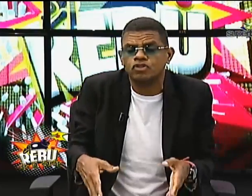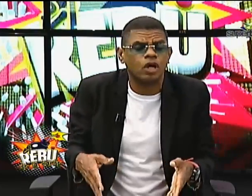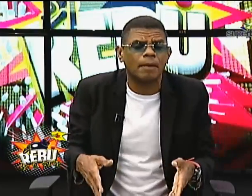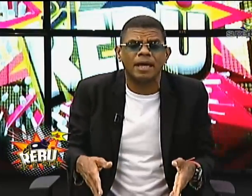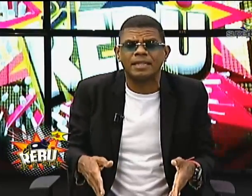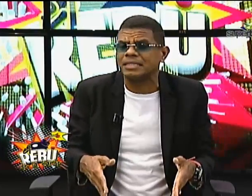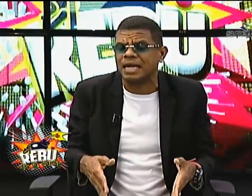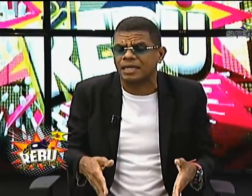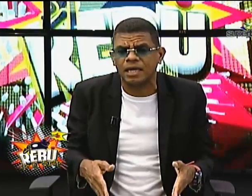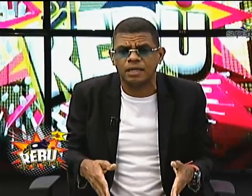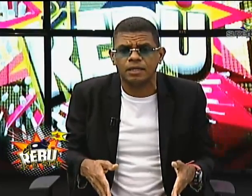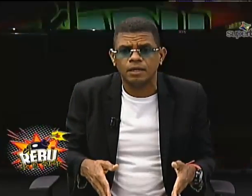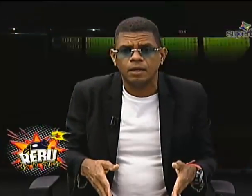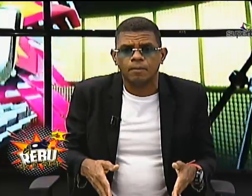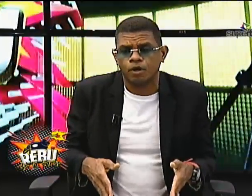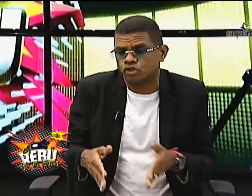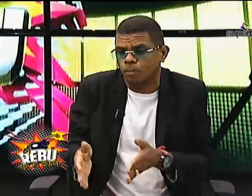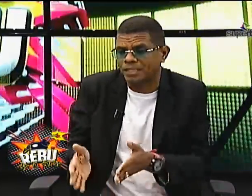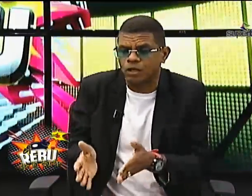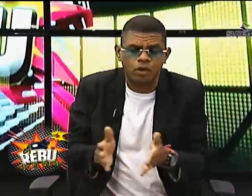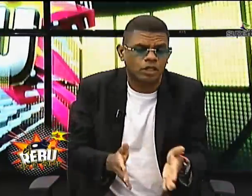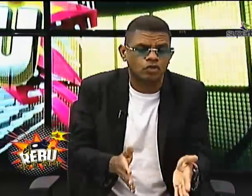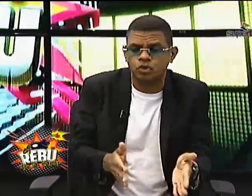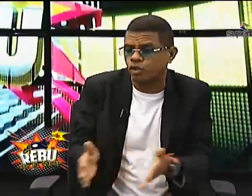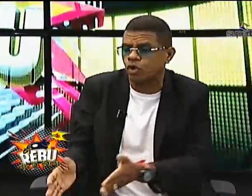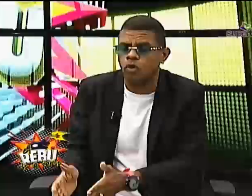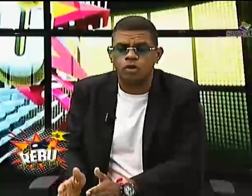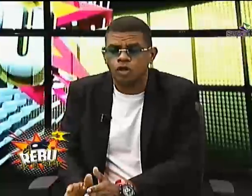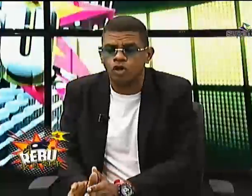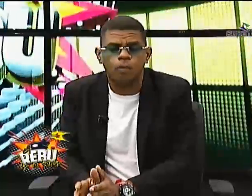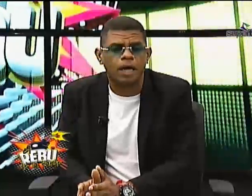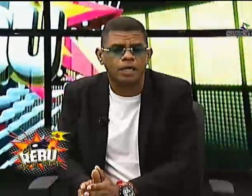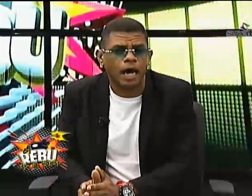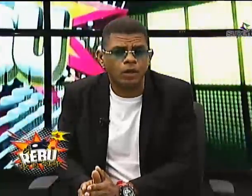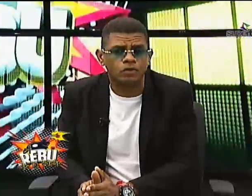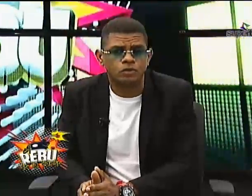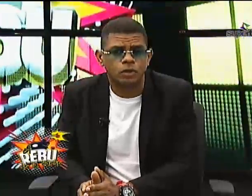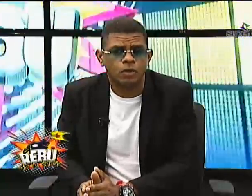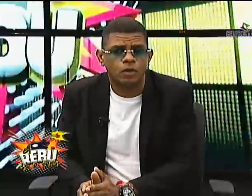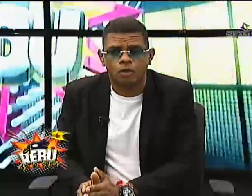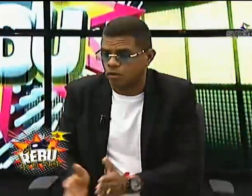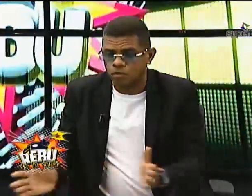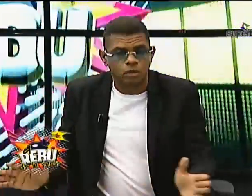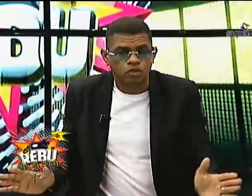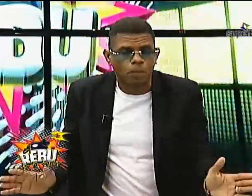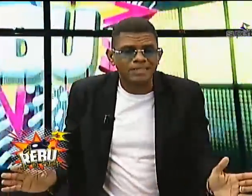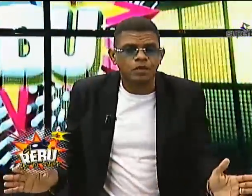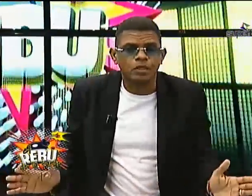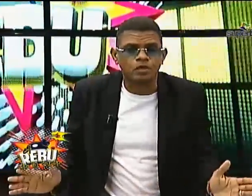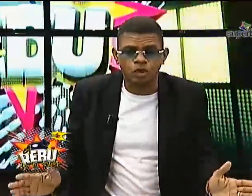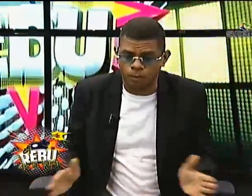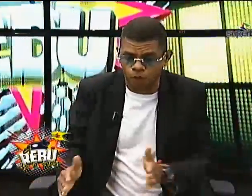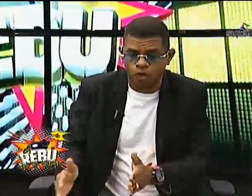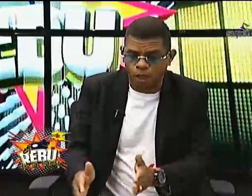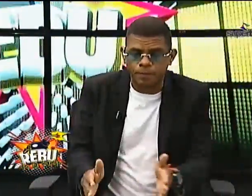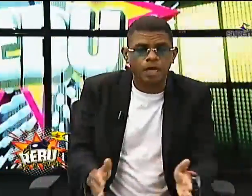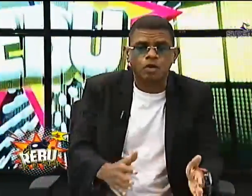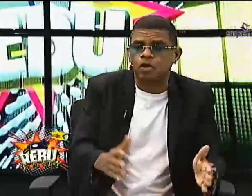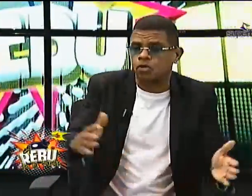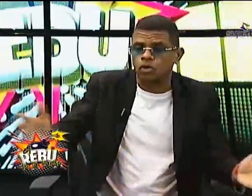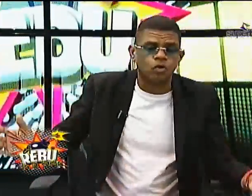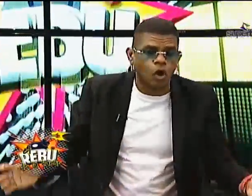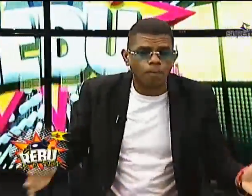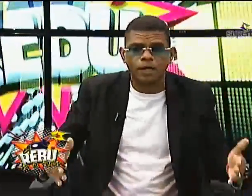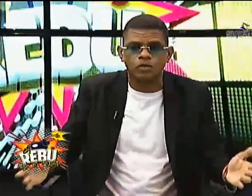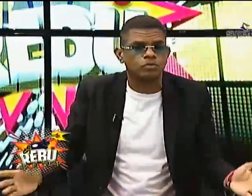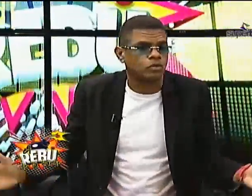No solamente es aquí, porque eso pasa con Estados Unidos y los mexicanos. Eso pasa con Estados Unidos, pero también